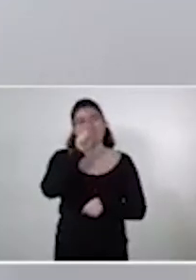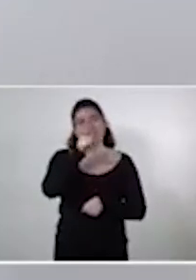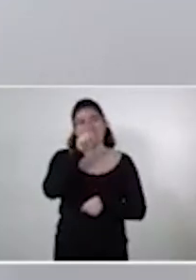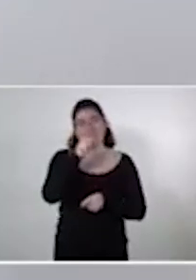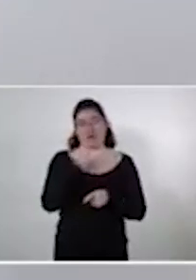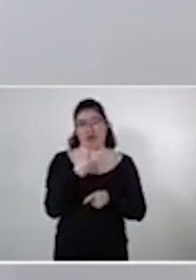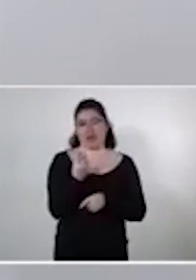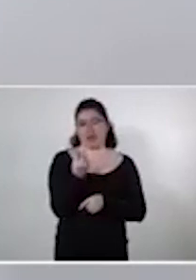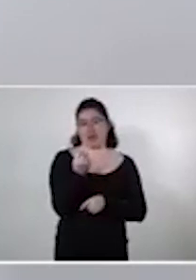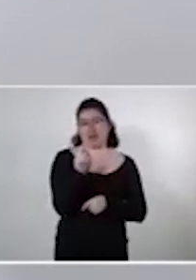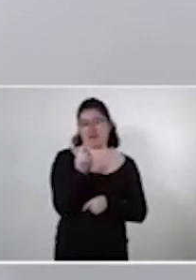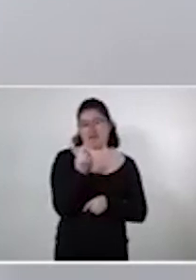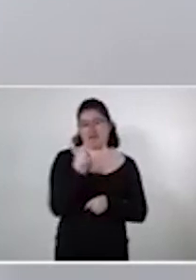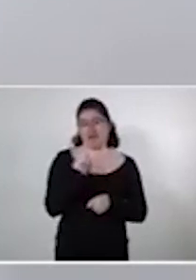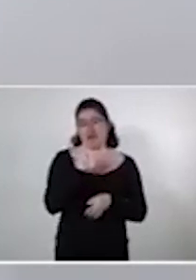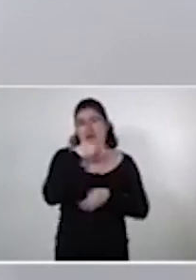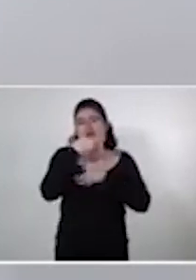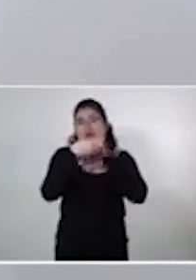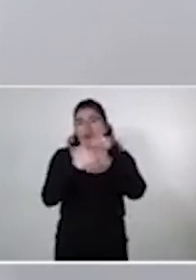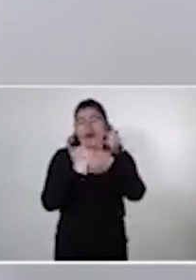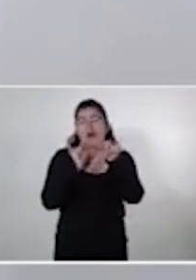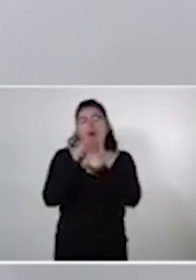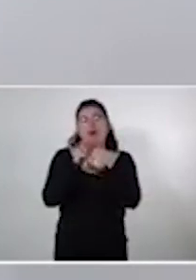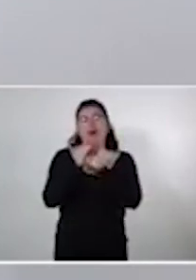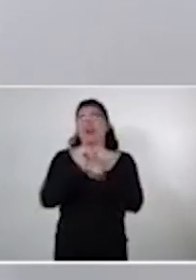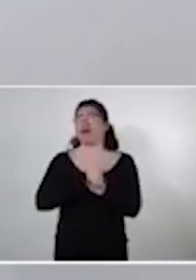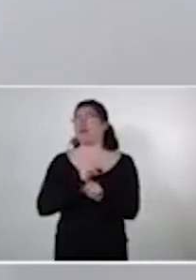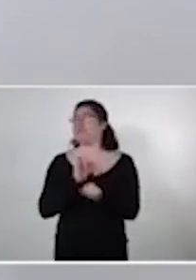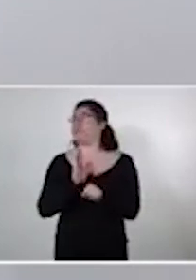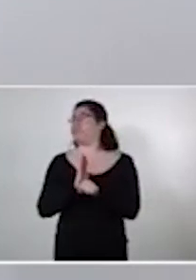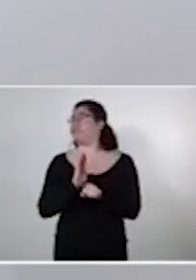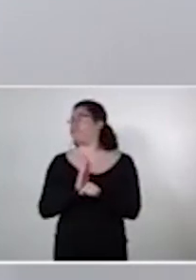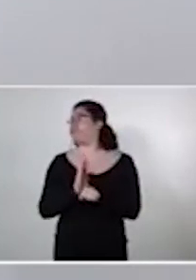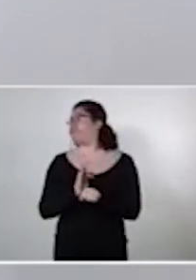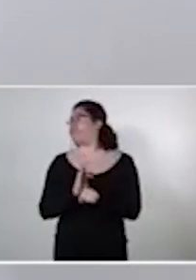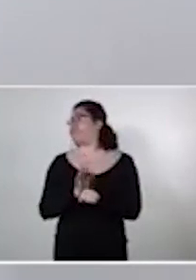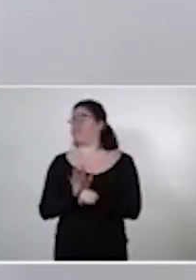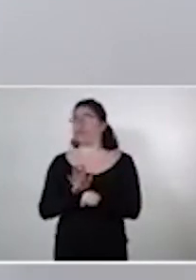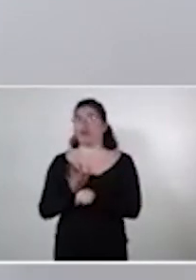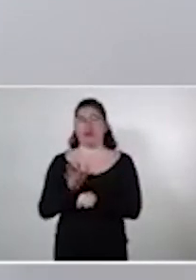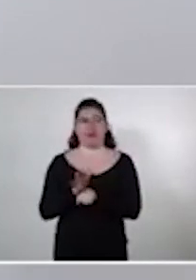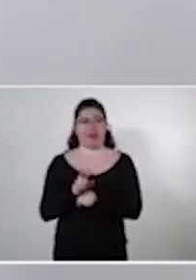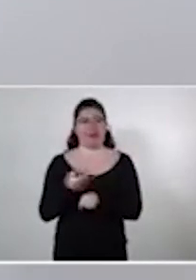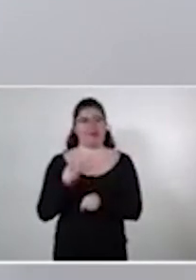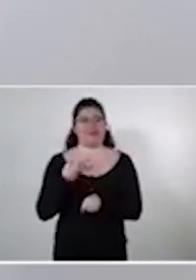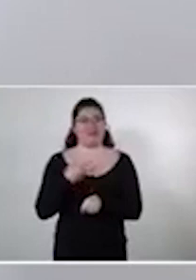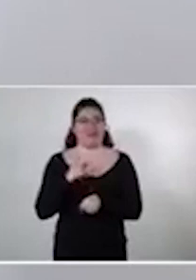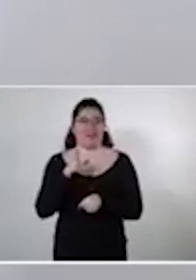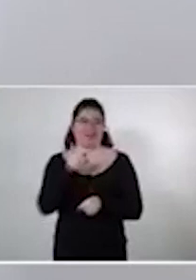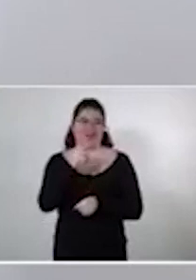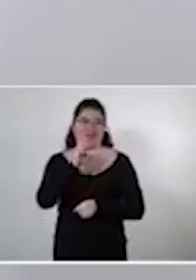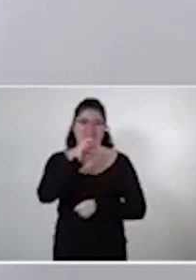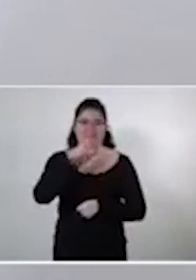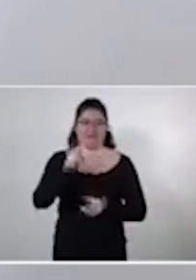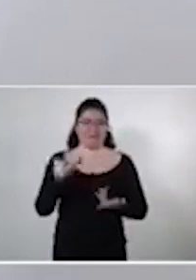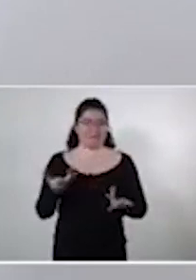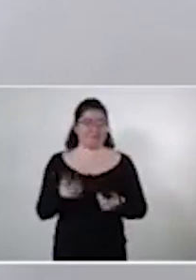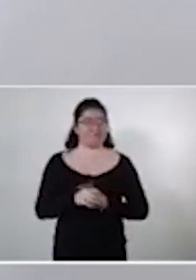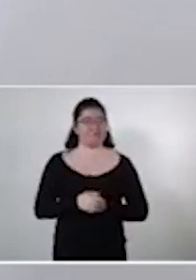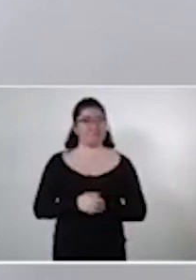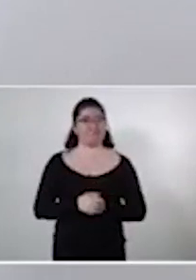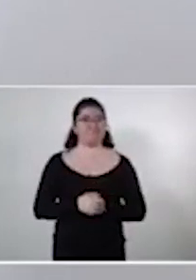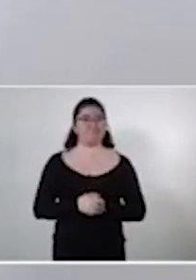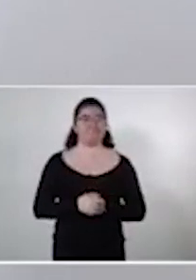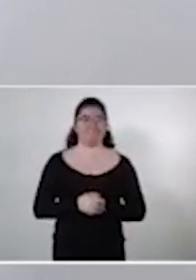Sheinbaum, calificó esta acción como irresponsable y llamó a confiar en la información proporcionada por el gobierno. Pues no estoy de